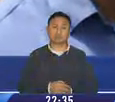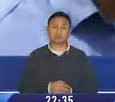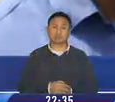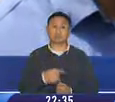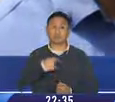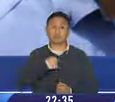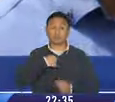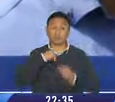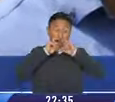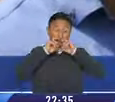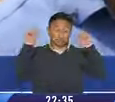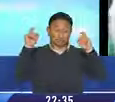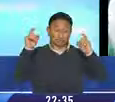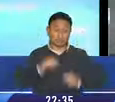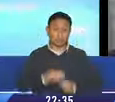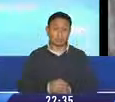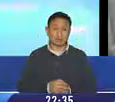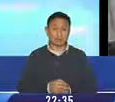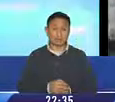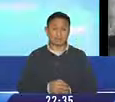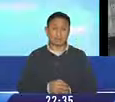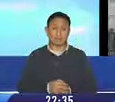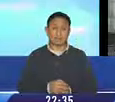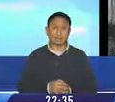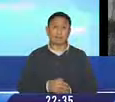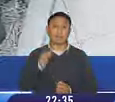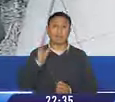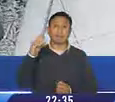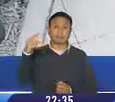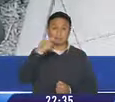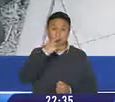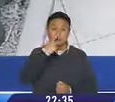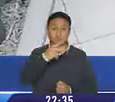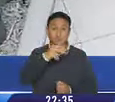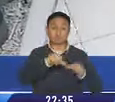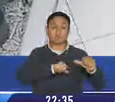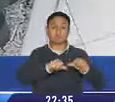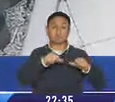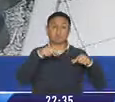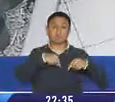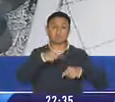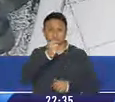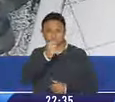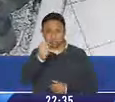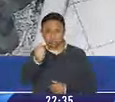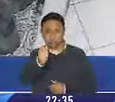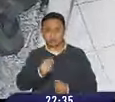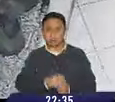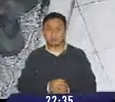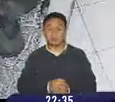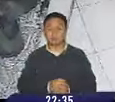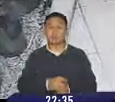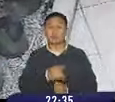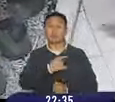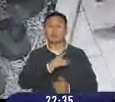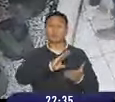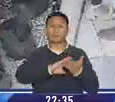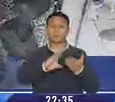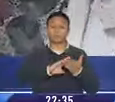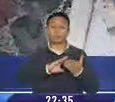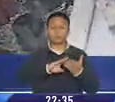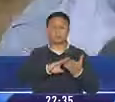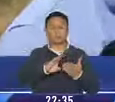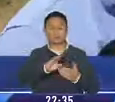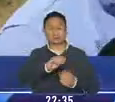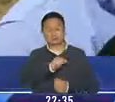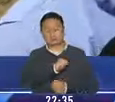grité y más me descontrolé cuando vi que la administradora me estaba grabando. Se disculpó y añadió que está